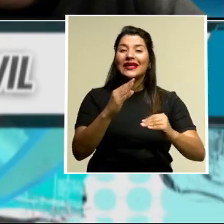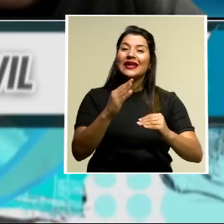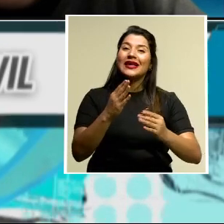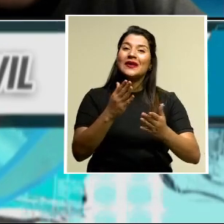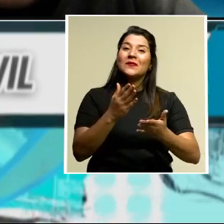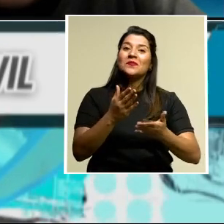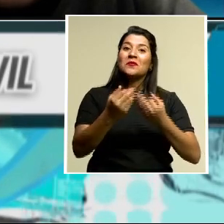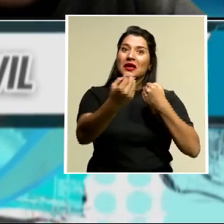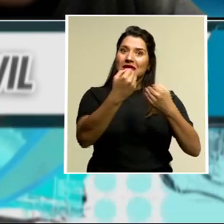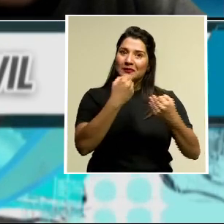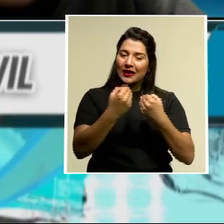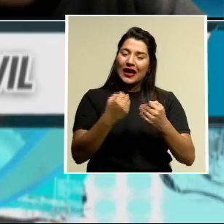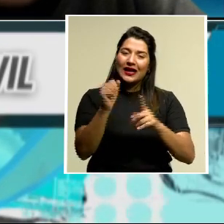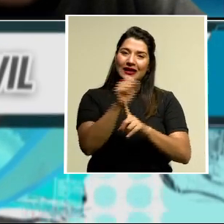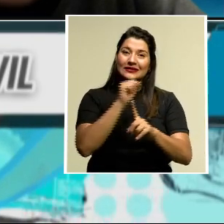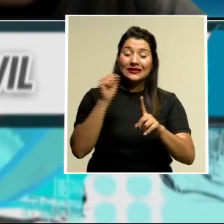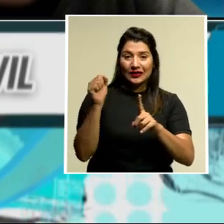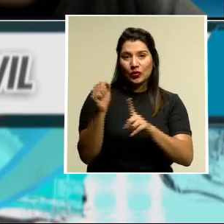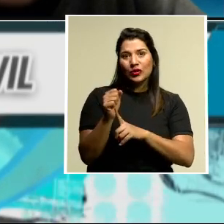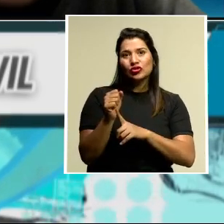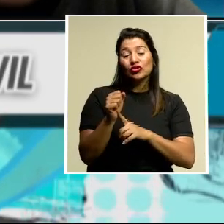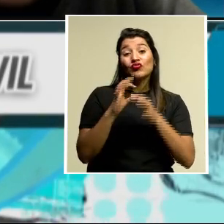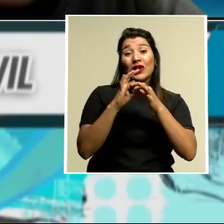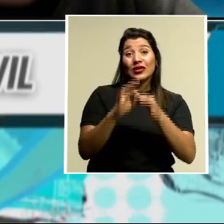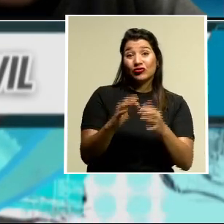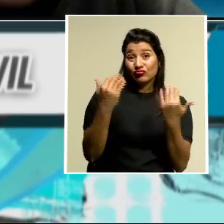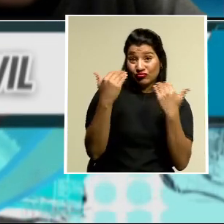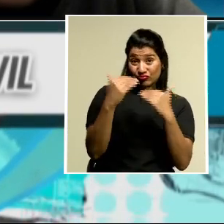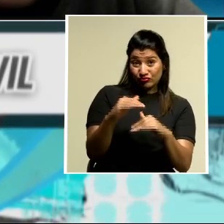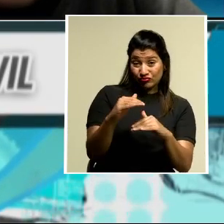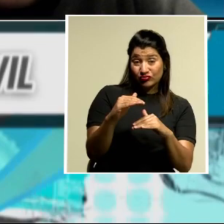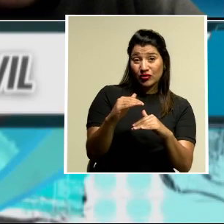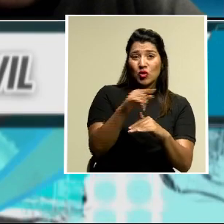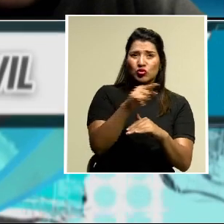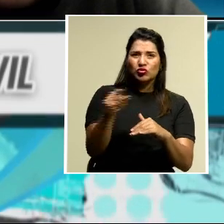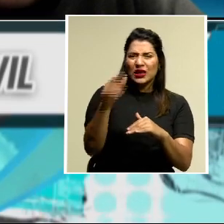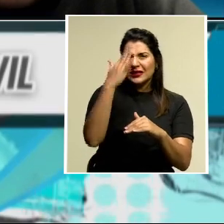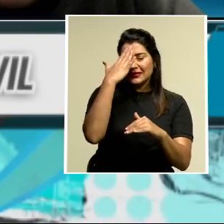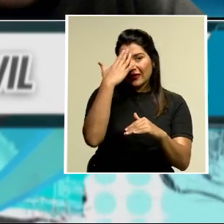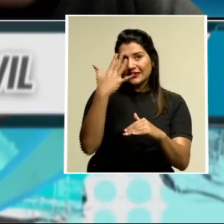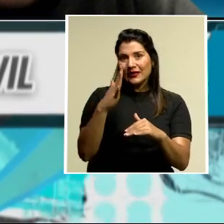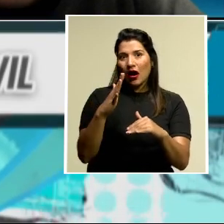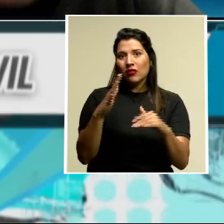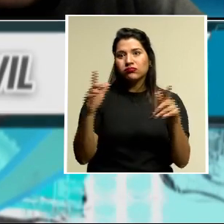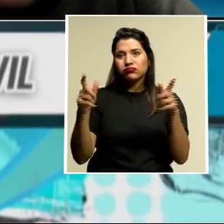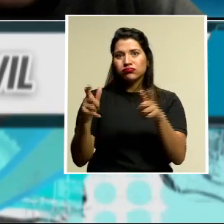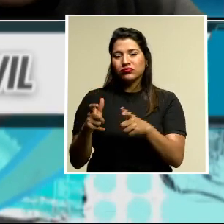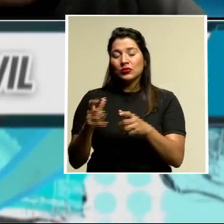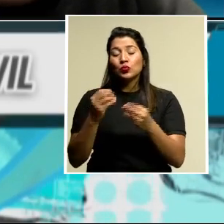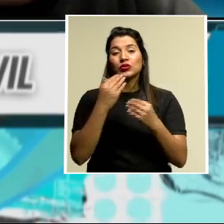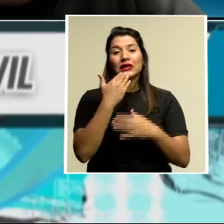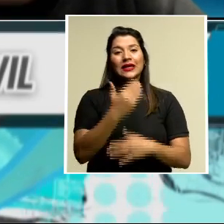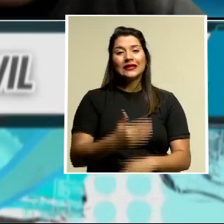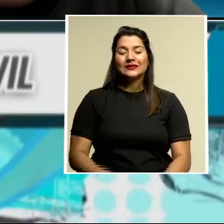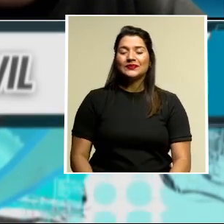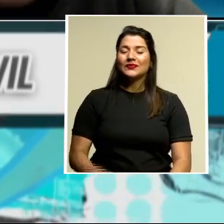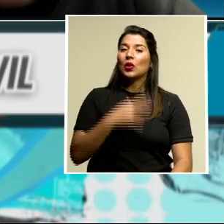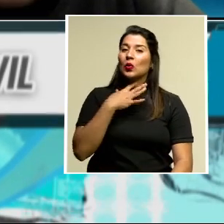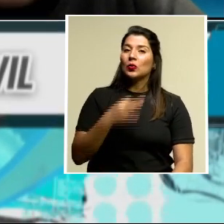63,000 casos semanales. Eso quiere decir que estaríamos hablando de unos 9,000 casos diarios, los cuales se han